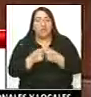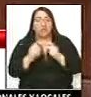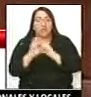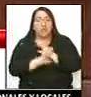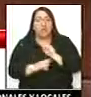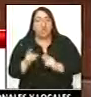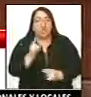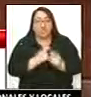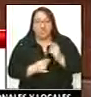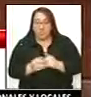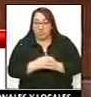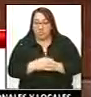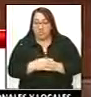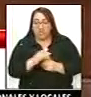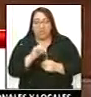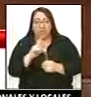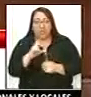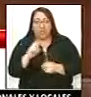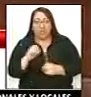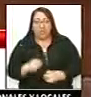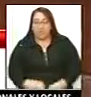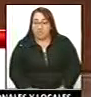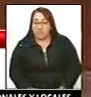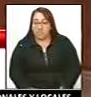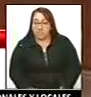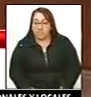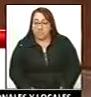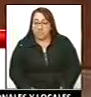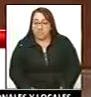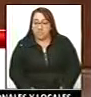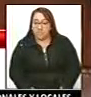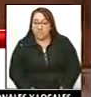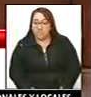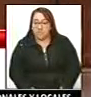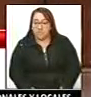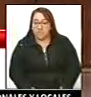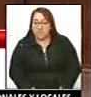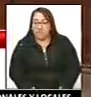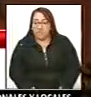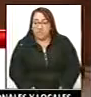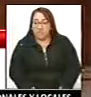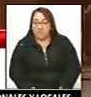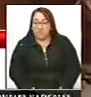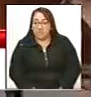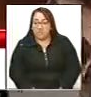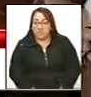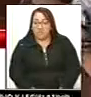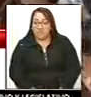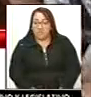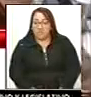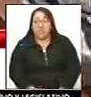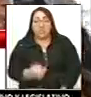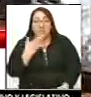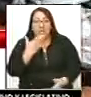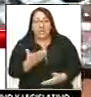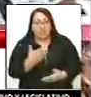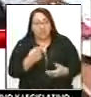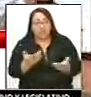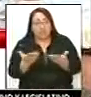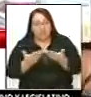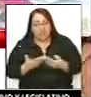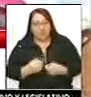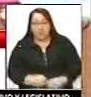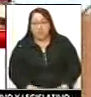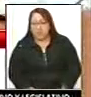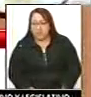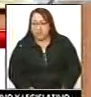al Consumidor del INDECOPI. Buenas tardes. Agradecerles la invitación a esta mesa de trabajo tan importante para tratar este tema de prevención